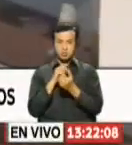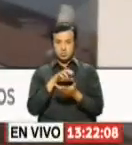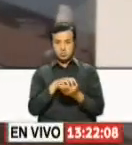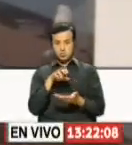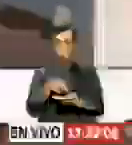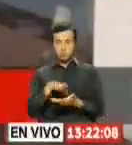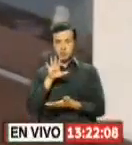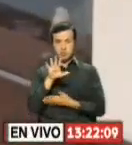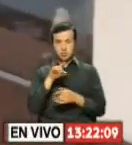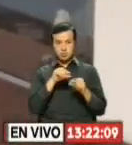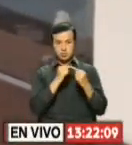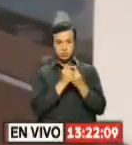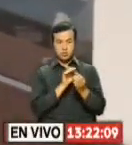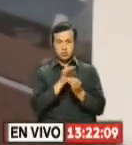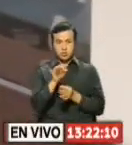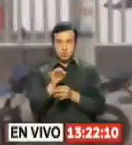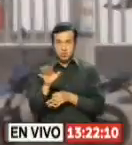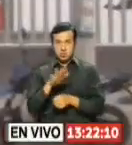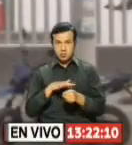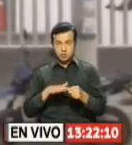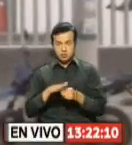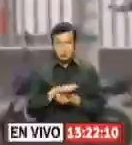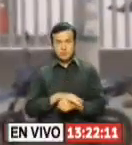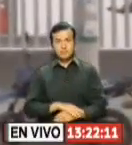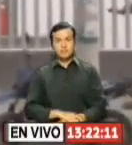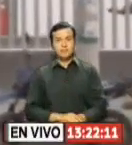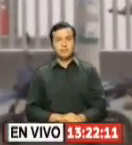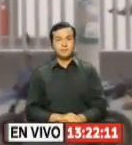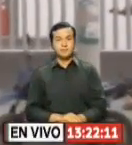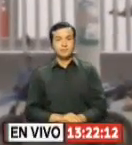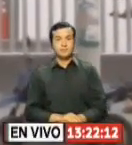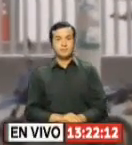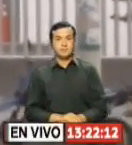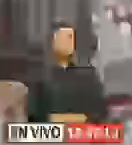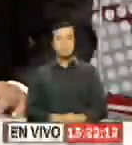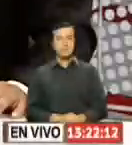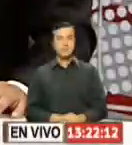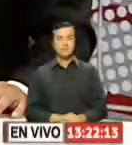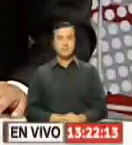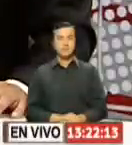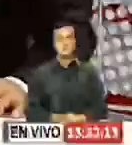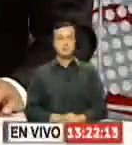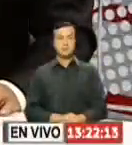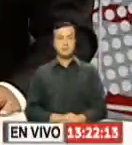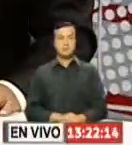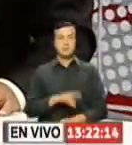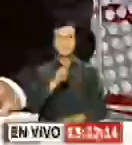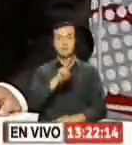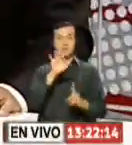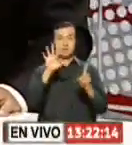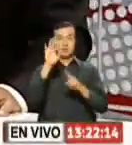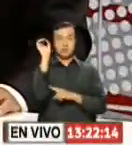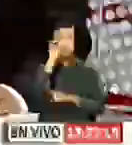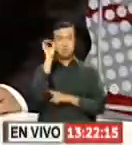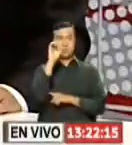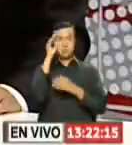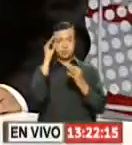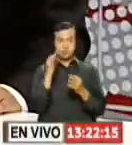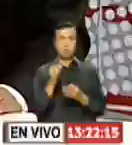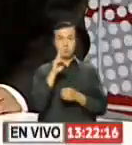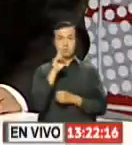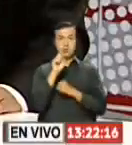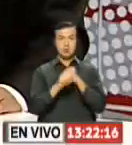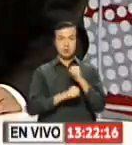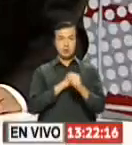y 5 movimientos cantonales. Máximo Barba, Telediario. Y este 26 de octubre se cumplen